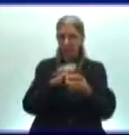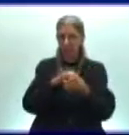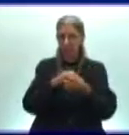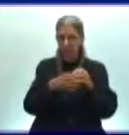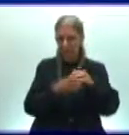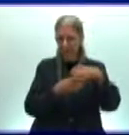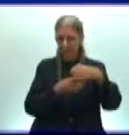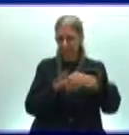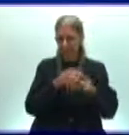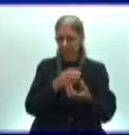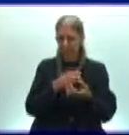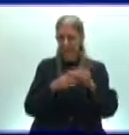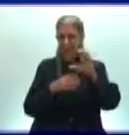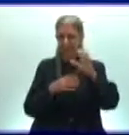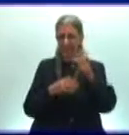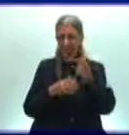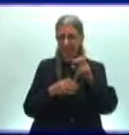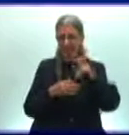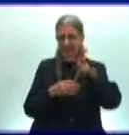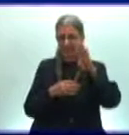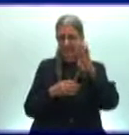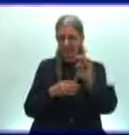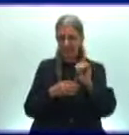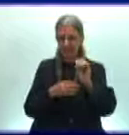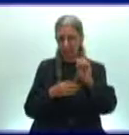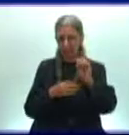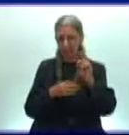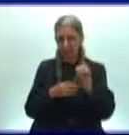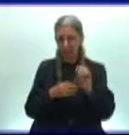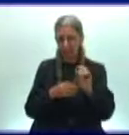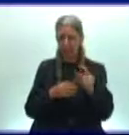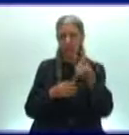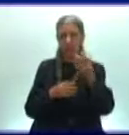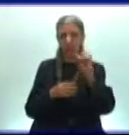un átomo de carbono y un átomo de oxígeno.